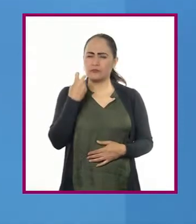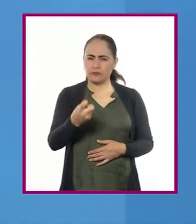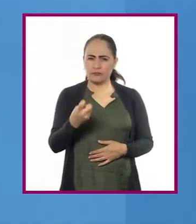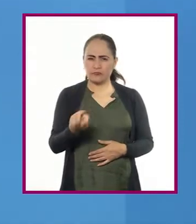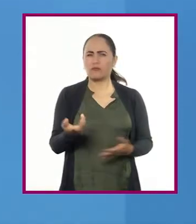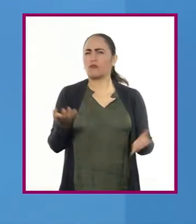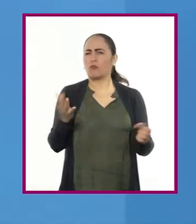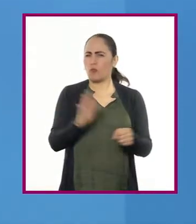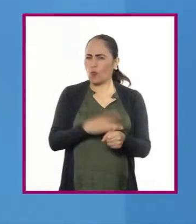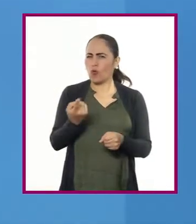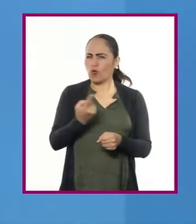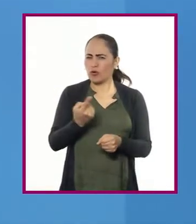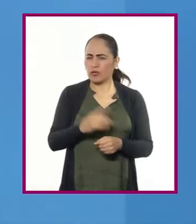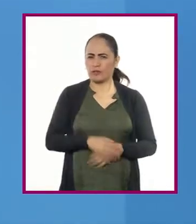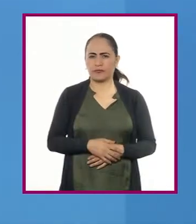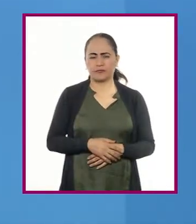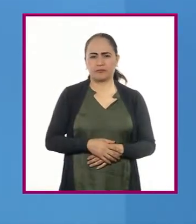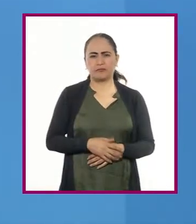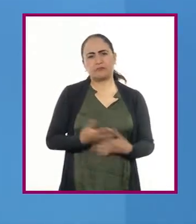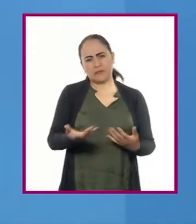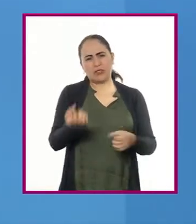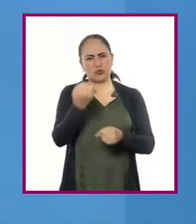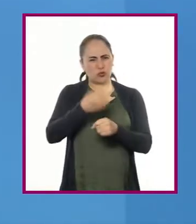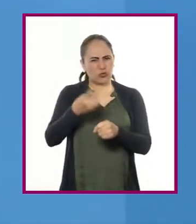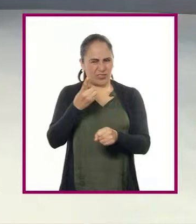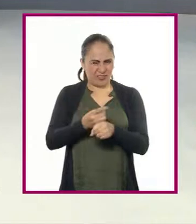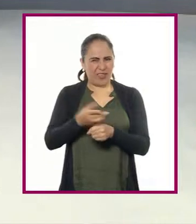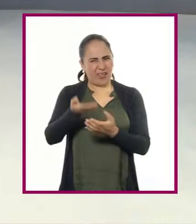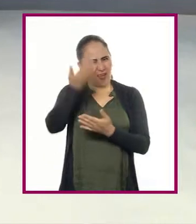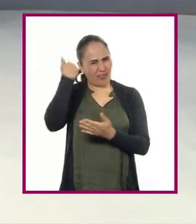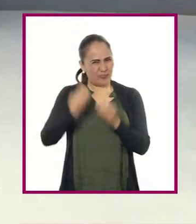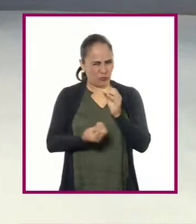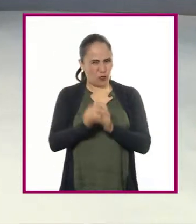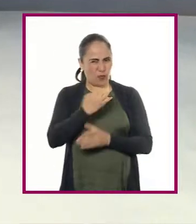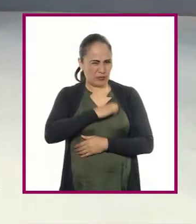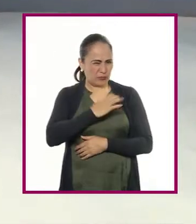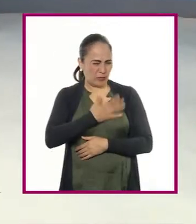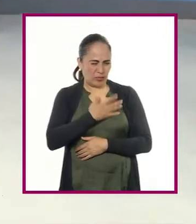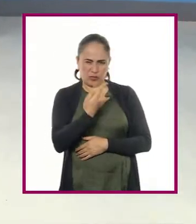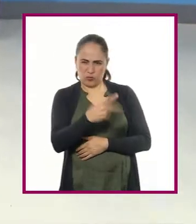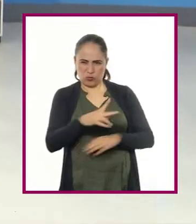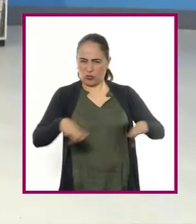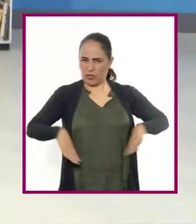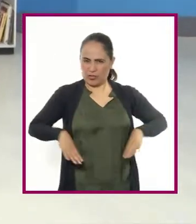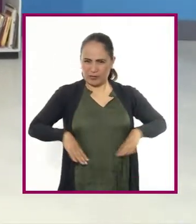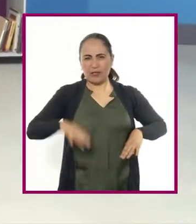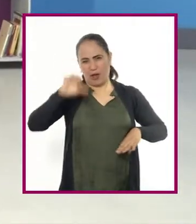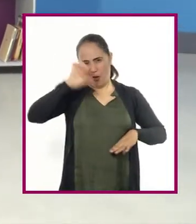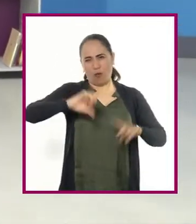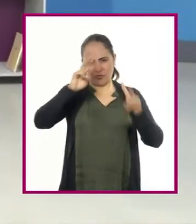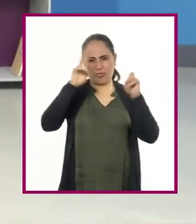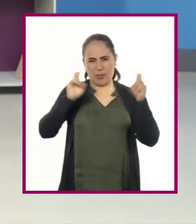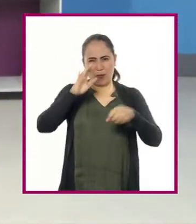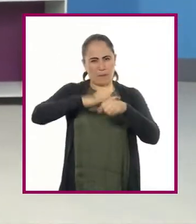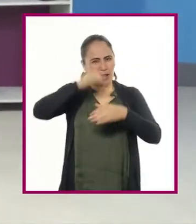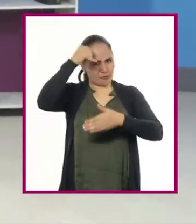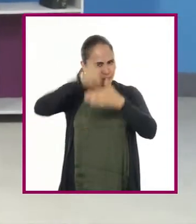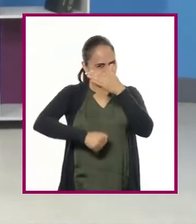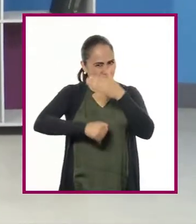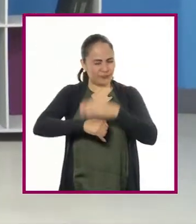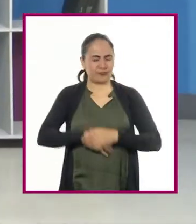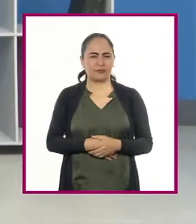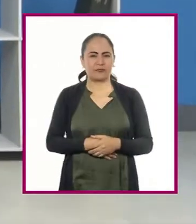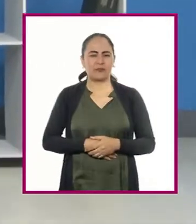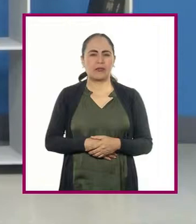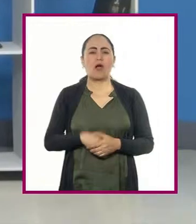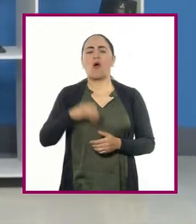su explicación en las características de la sociedad novohispana. Tema de la sesión de hoy. La pregunta que